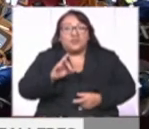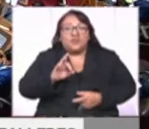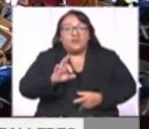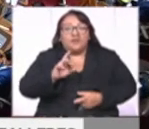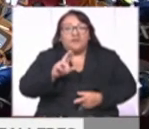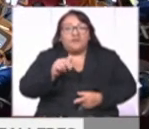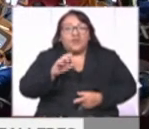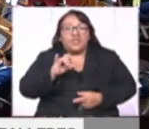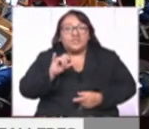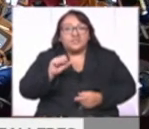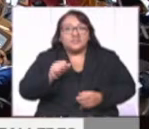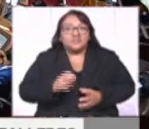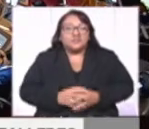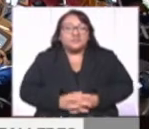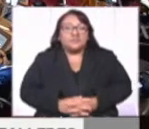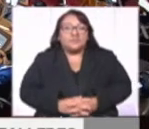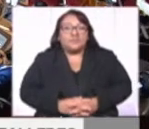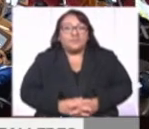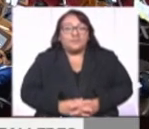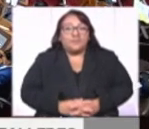por 2 minutos.